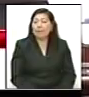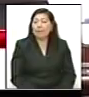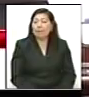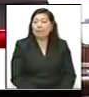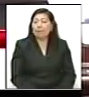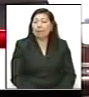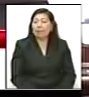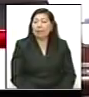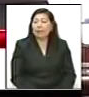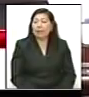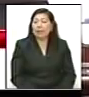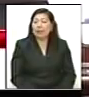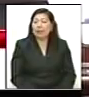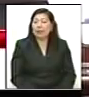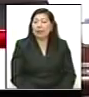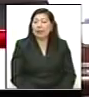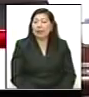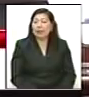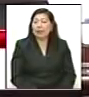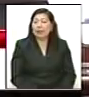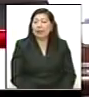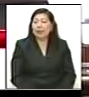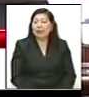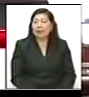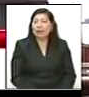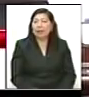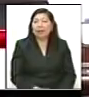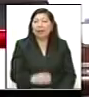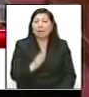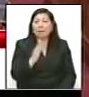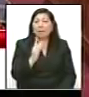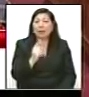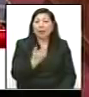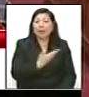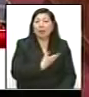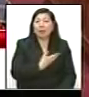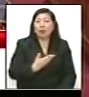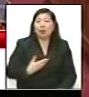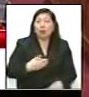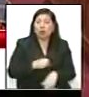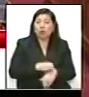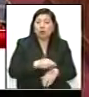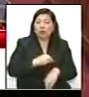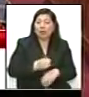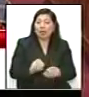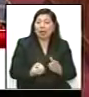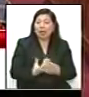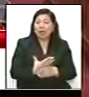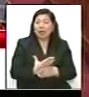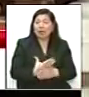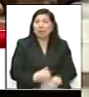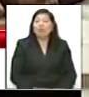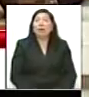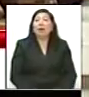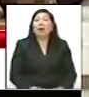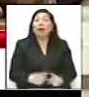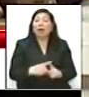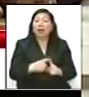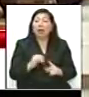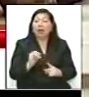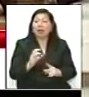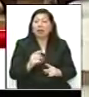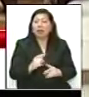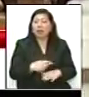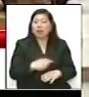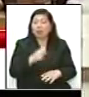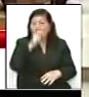Se encuentran en la galería del hemiciclo los señores Beto Bernal Huarca, presidente del Consejo Regional de Arequipa, Jorge Luis Segura Tito, presidente del Consejo